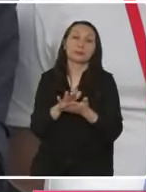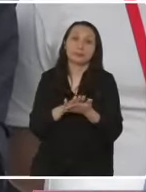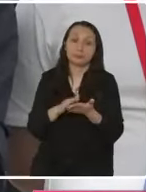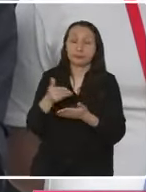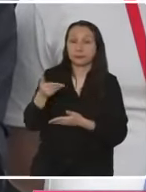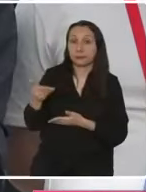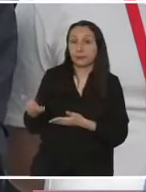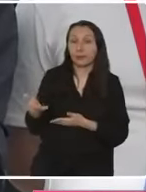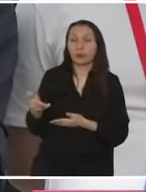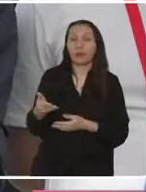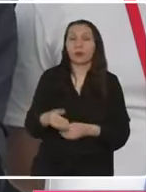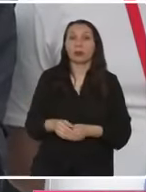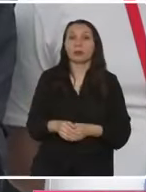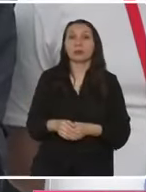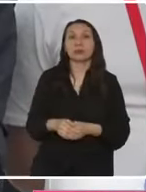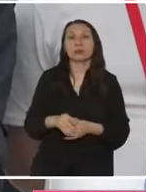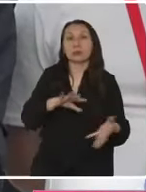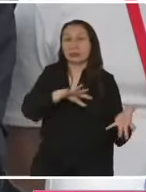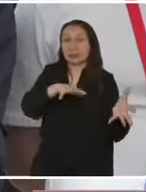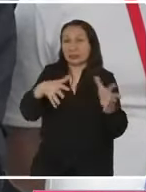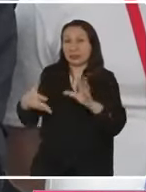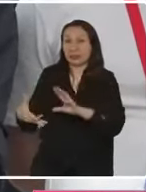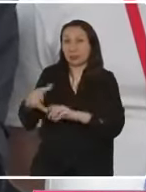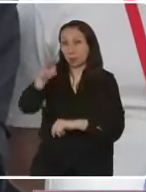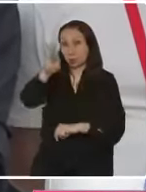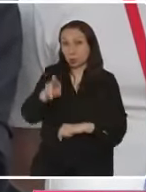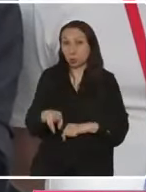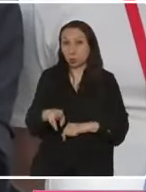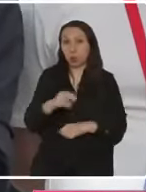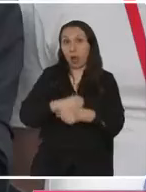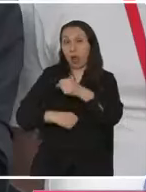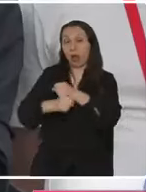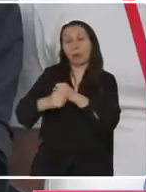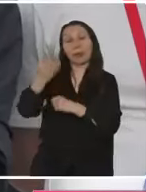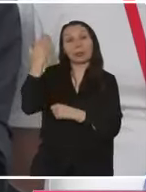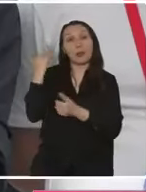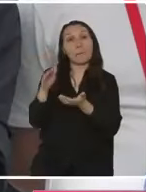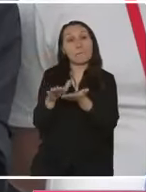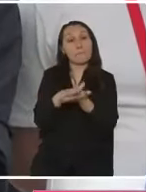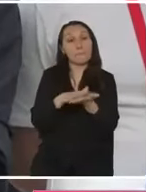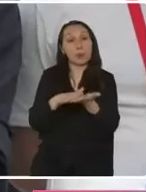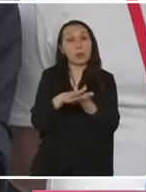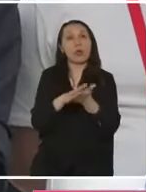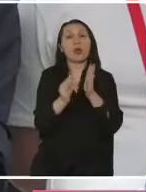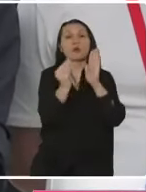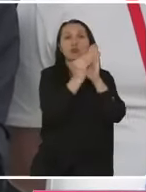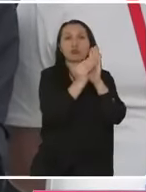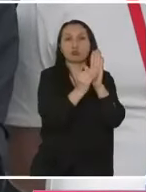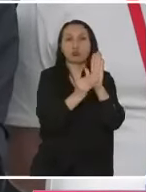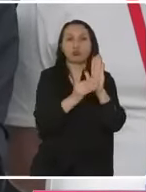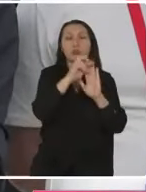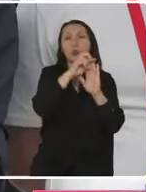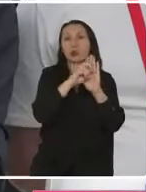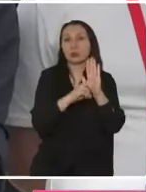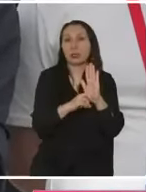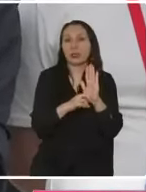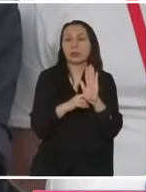de de las catástrofes en el sur del año pasado, por ejemplo, se incluyó aquí